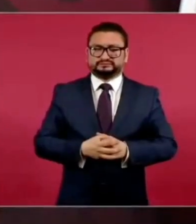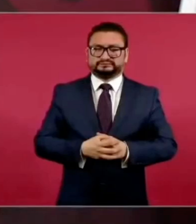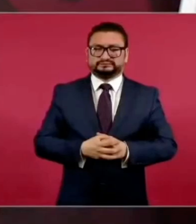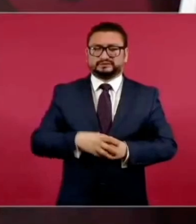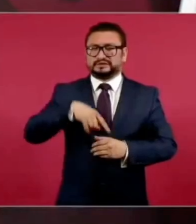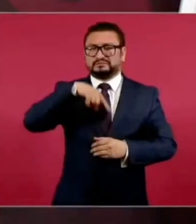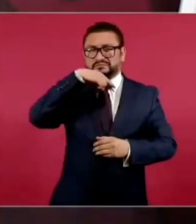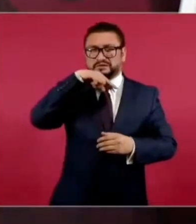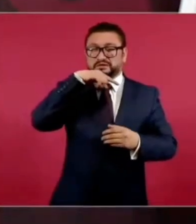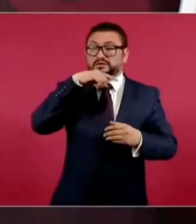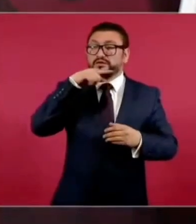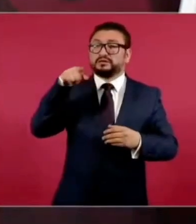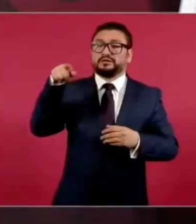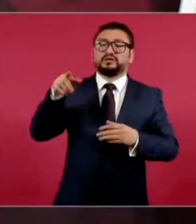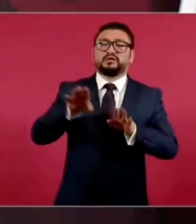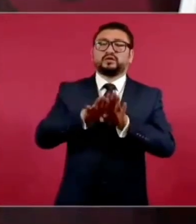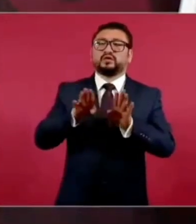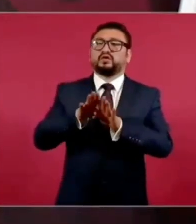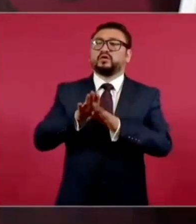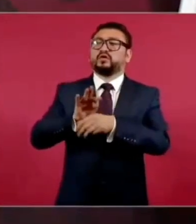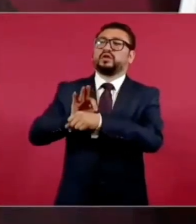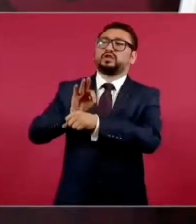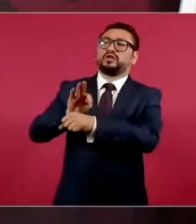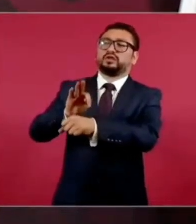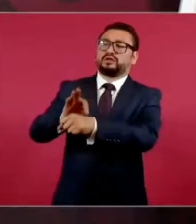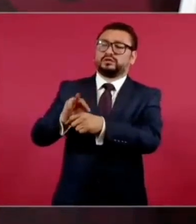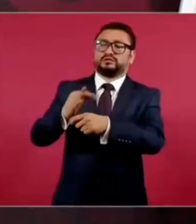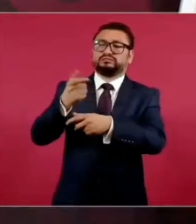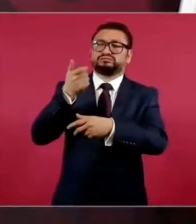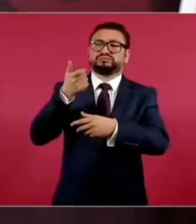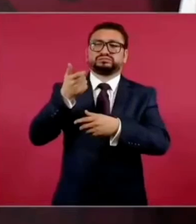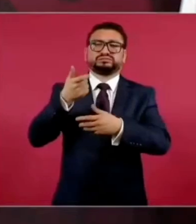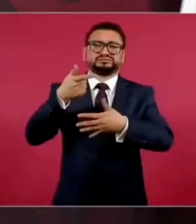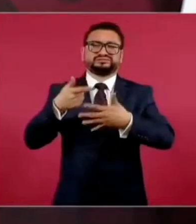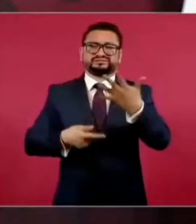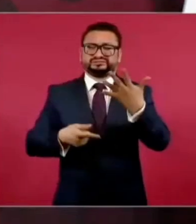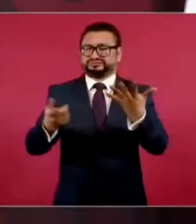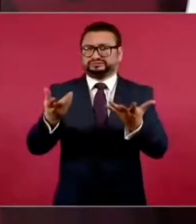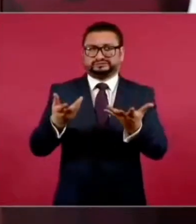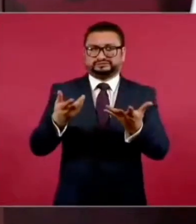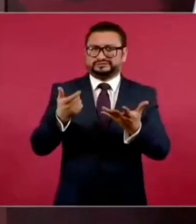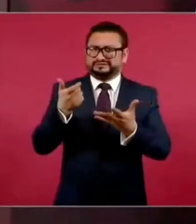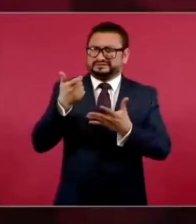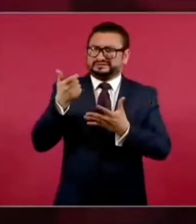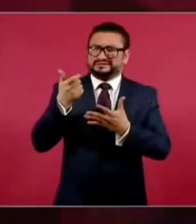con todos estos privilegios. Entonces, son muchos los ahorros